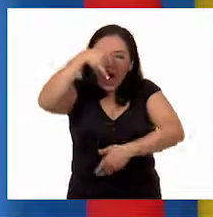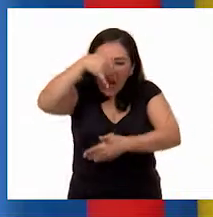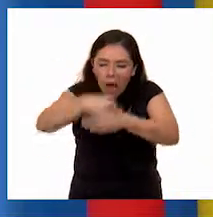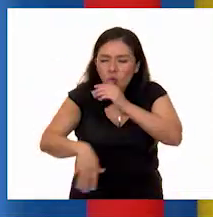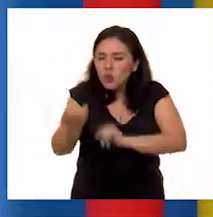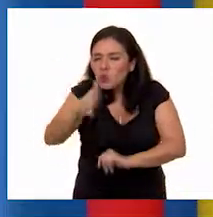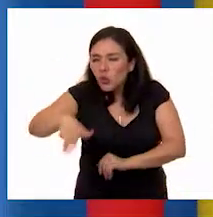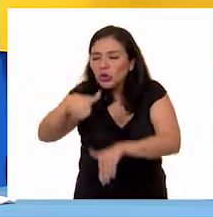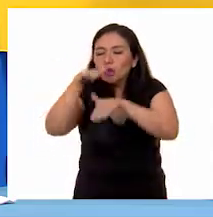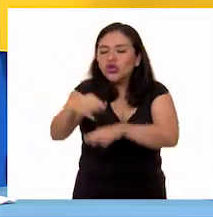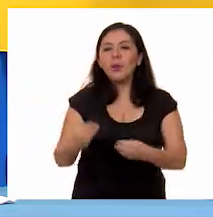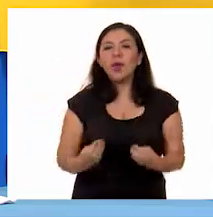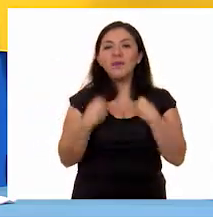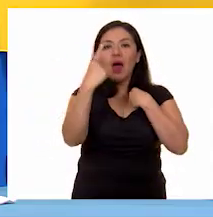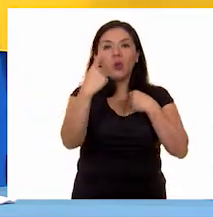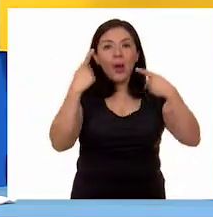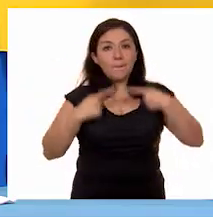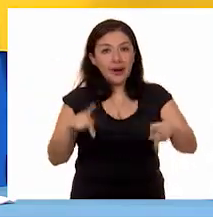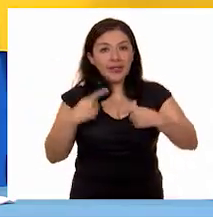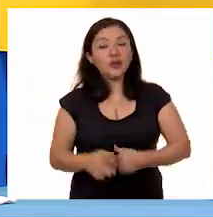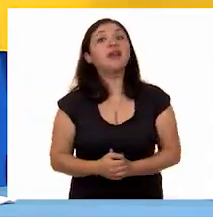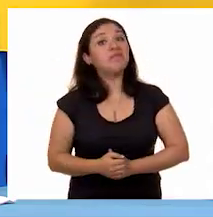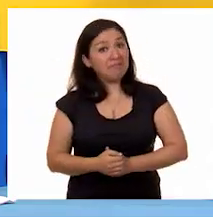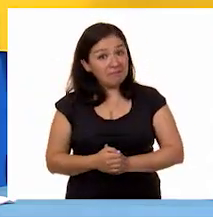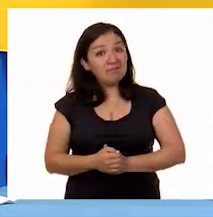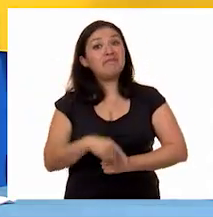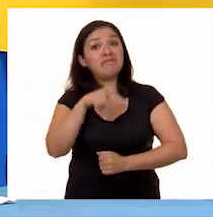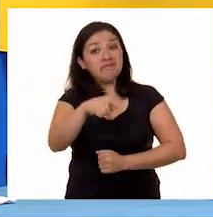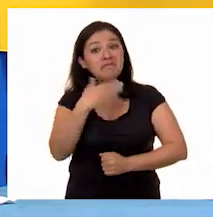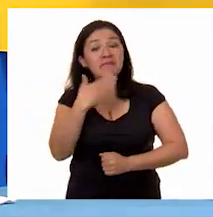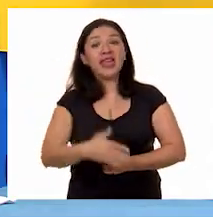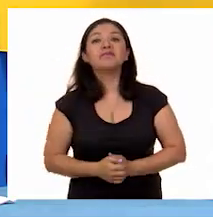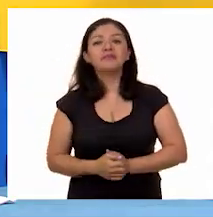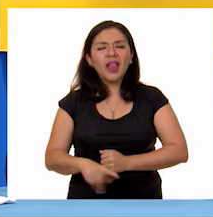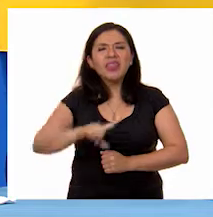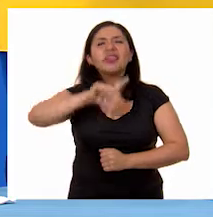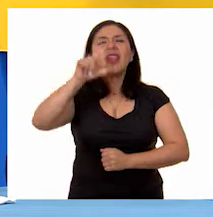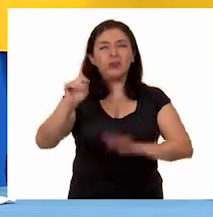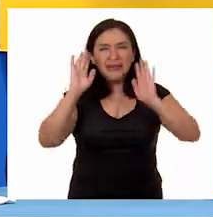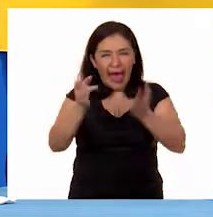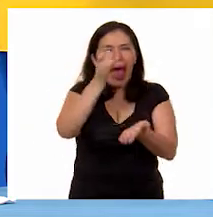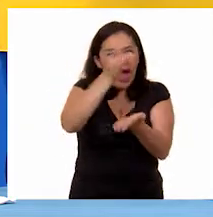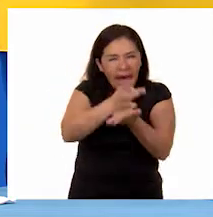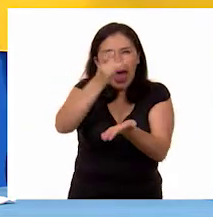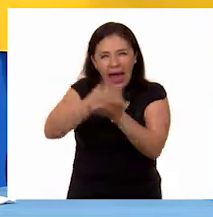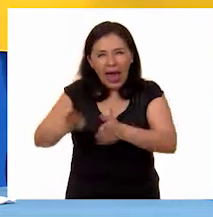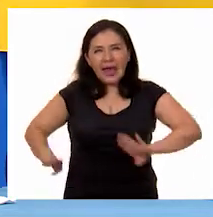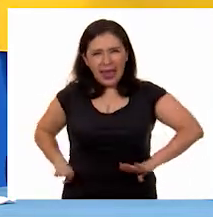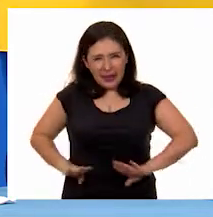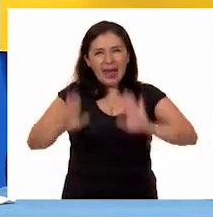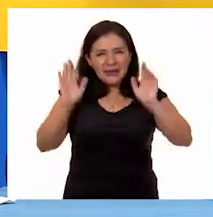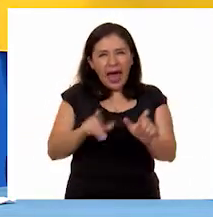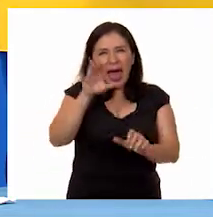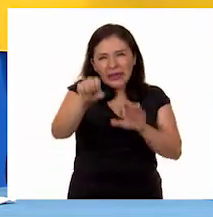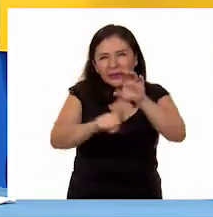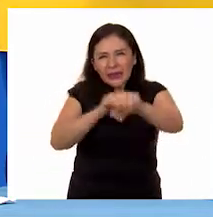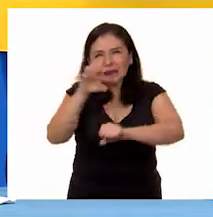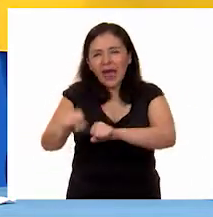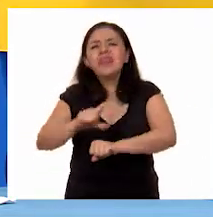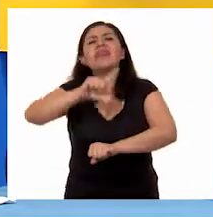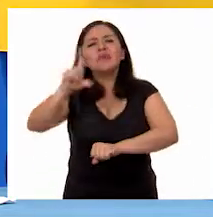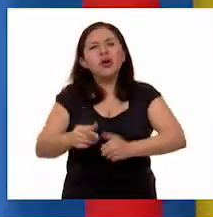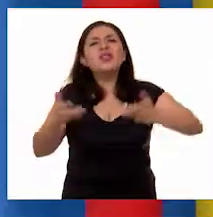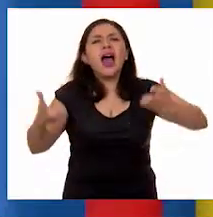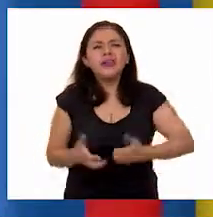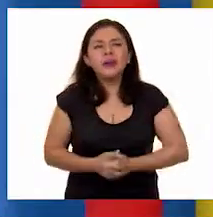un personaje. Muy bien, María. ¿Y qué hicimos después de identificar esas características en los modelos que